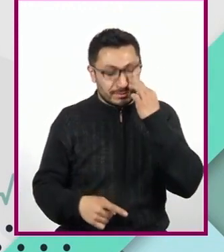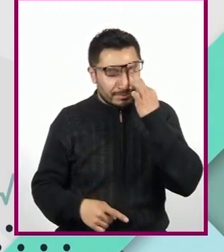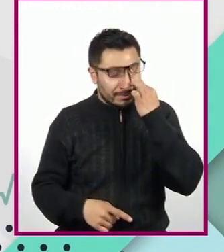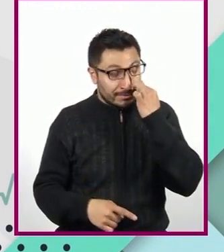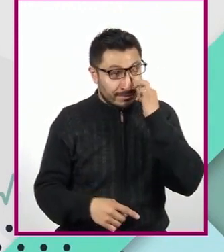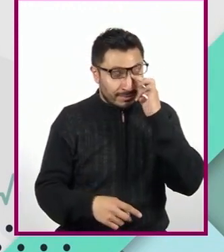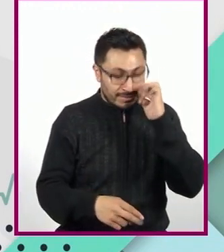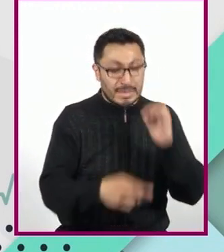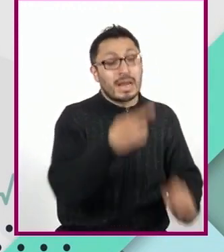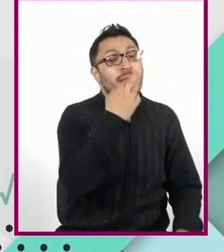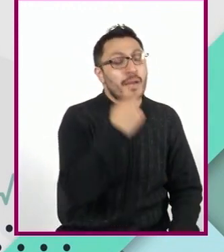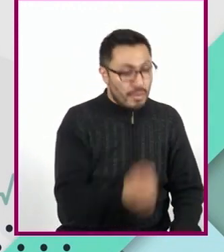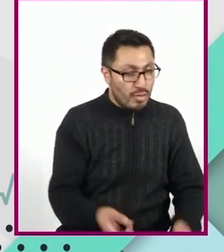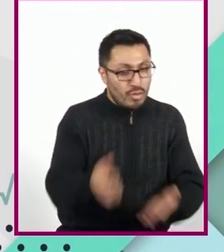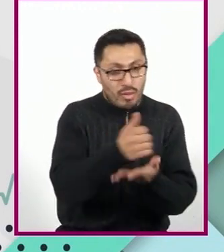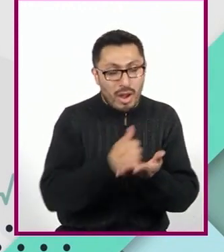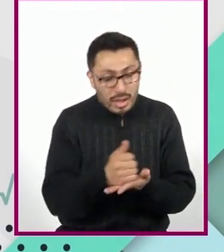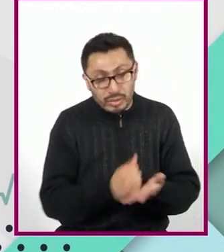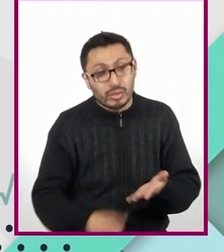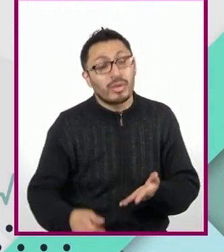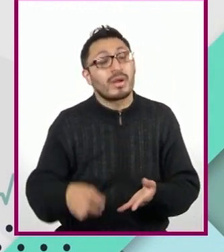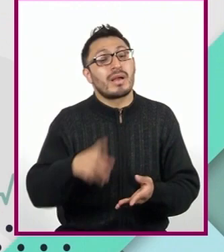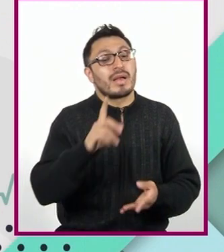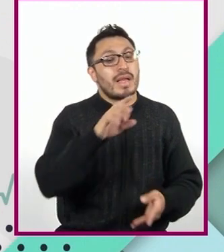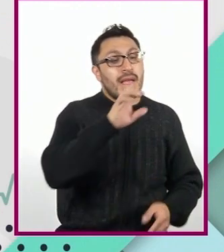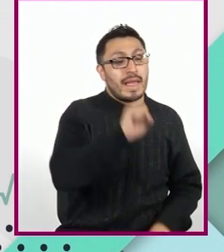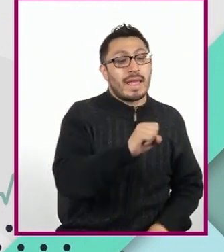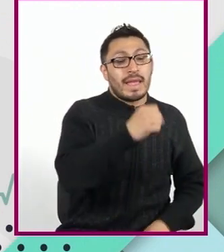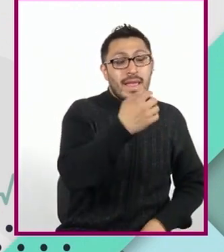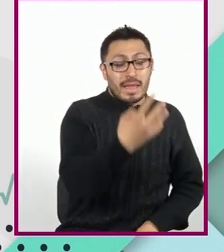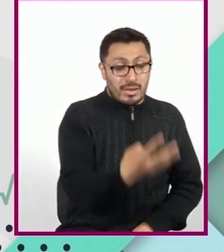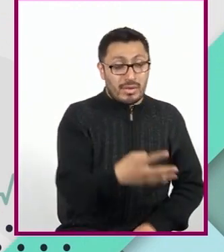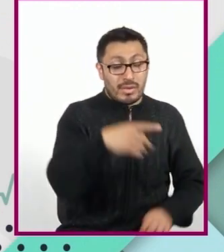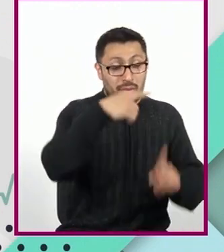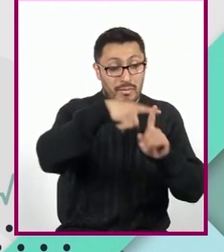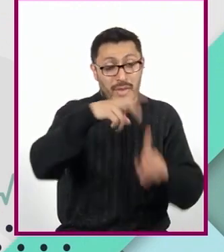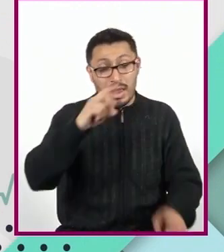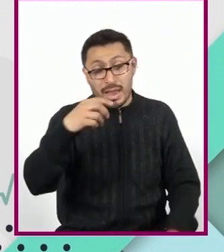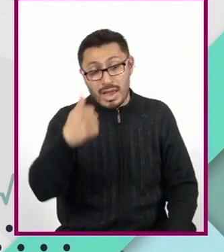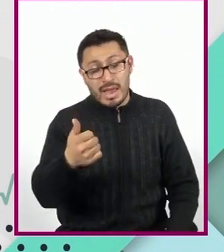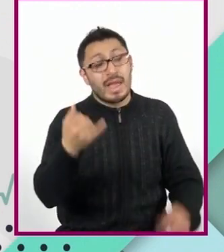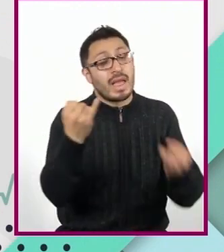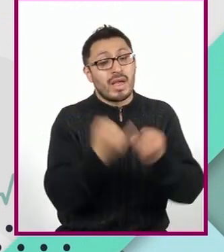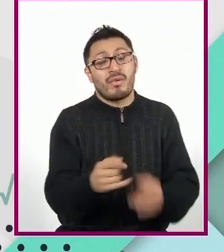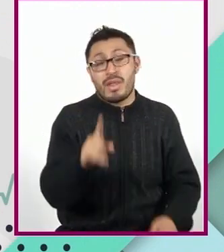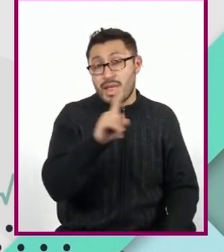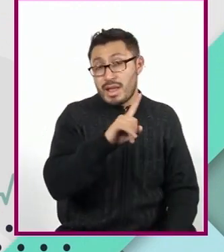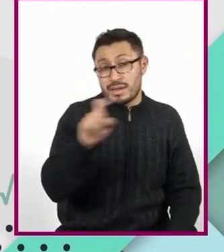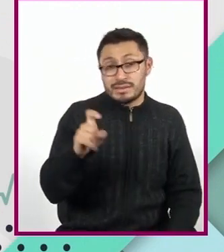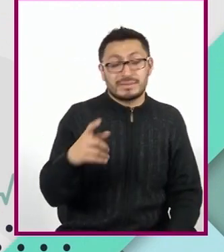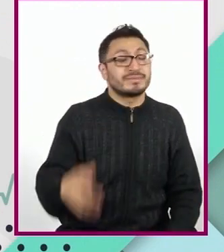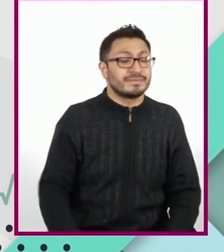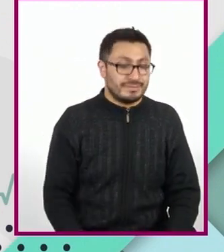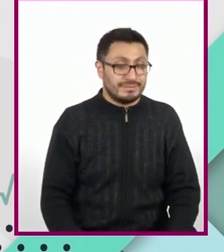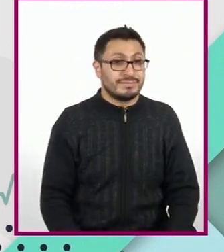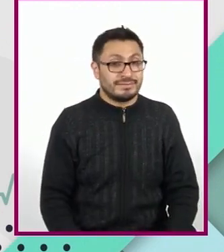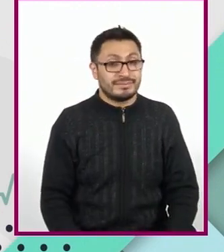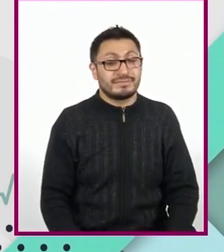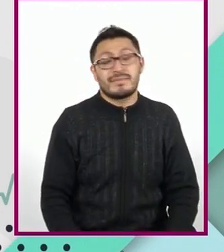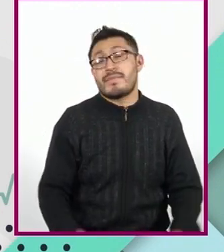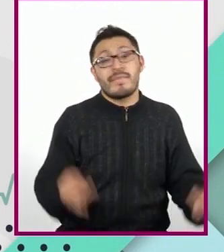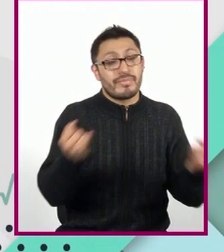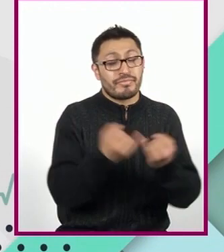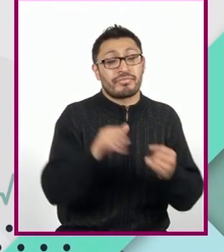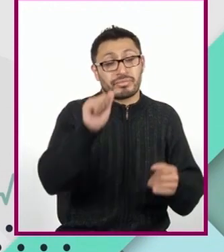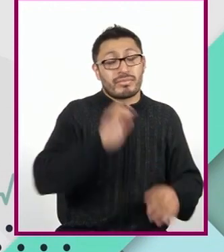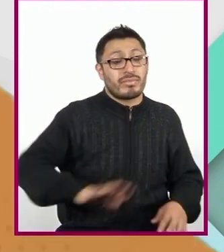rojo más el área del cuadrado azul, es decir, 64 más 36, es el resultado. Nos da 100, que es el